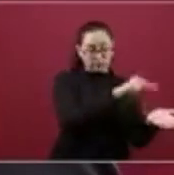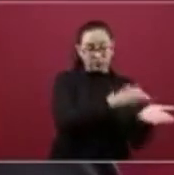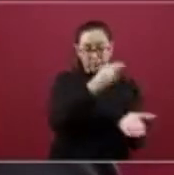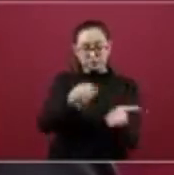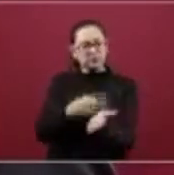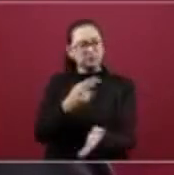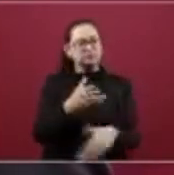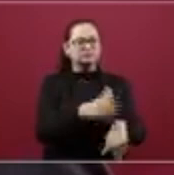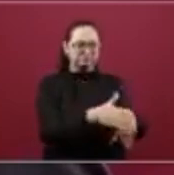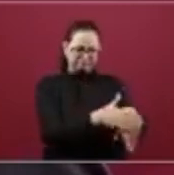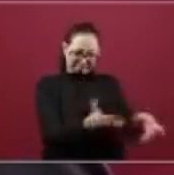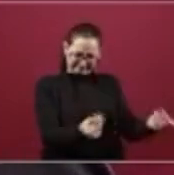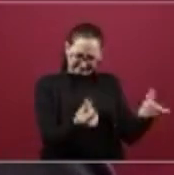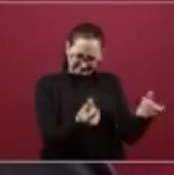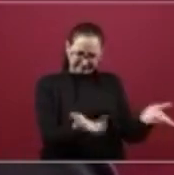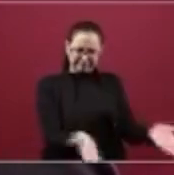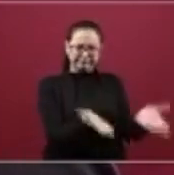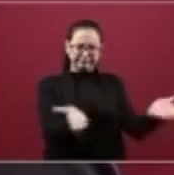para que produzcan,